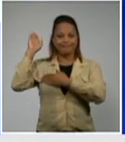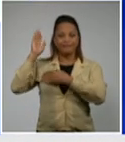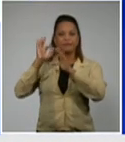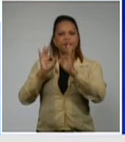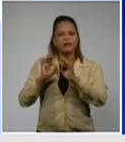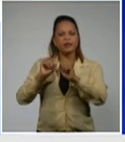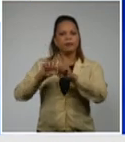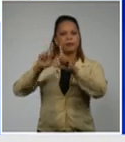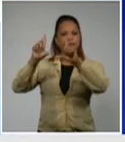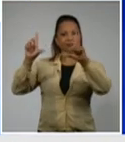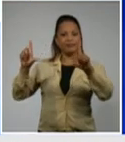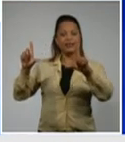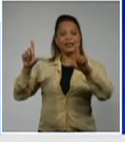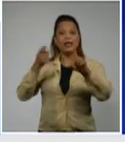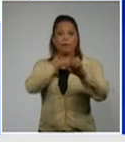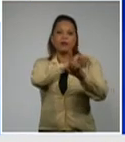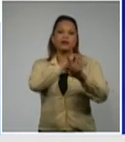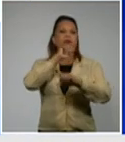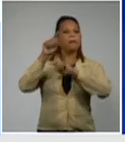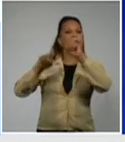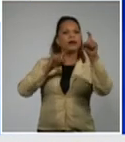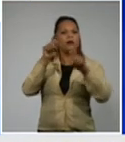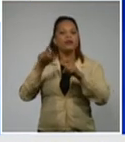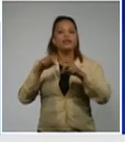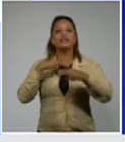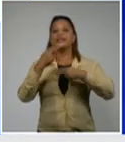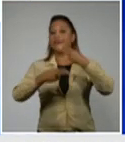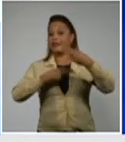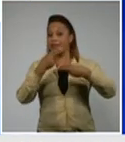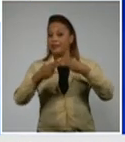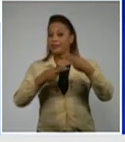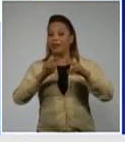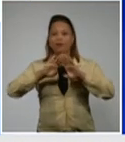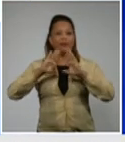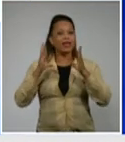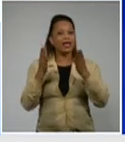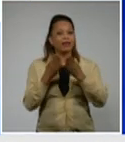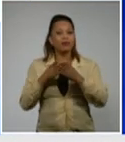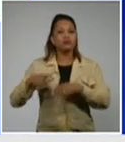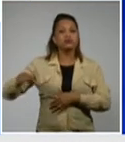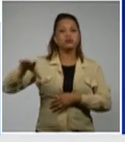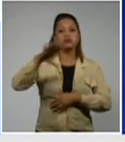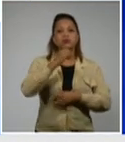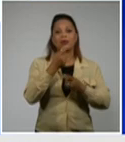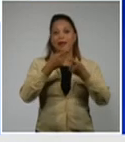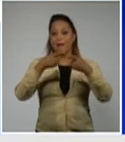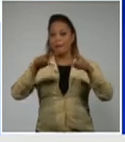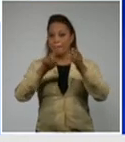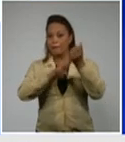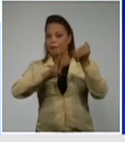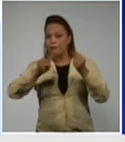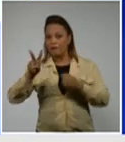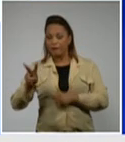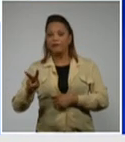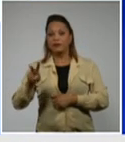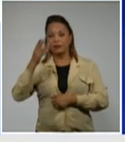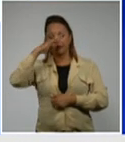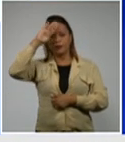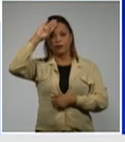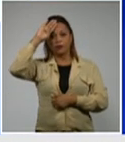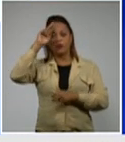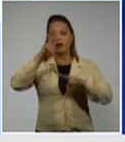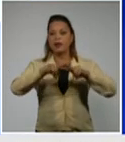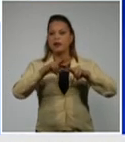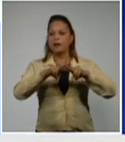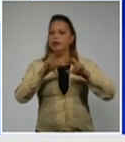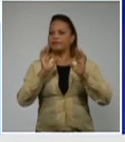población lo pregunta, se procesaron de todas las provincias y municipios del país, La Habana como